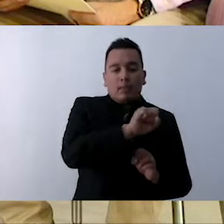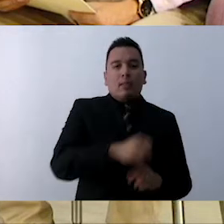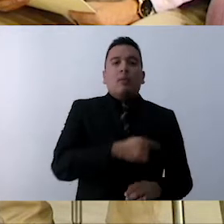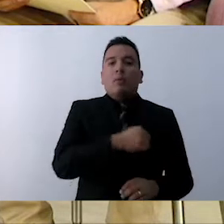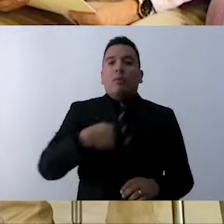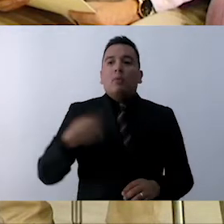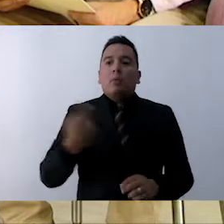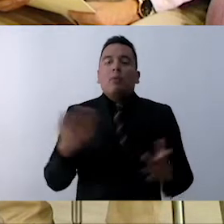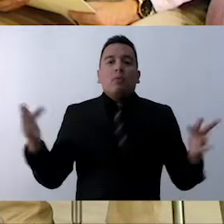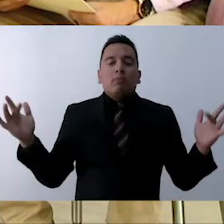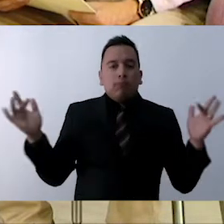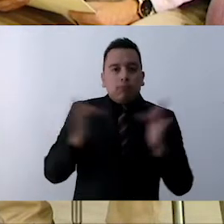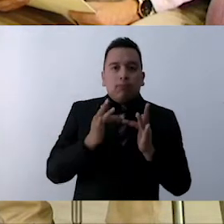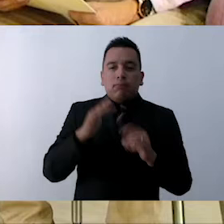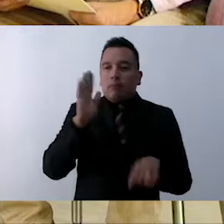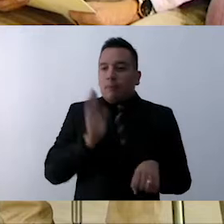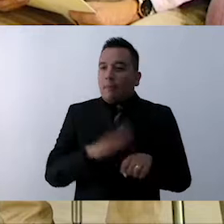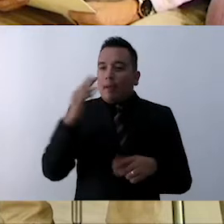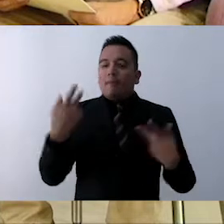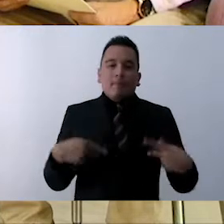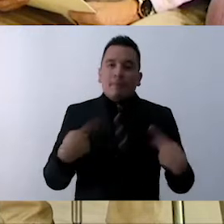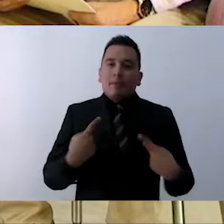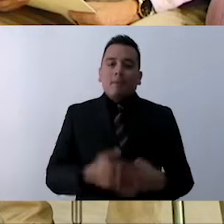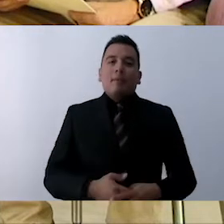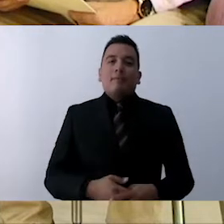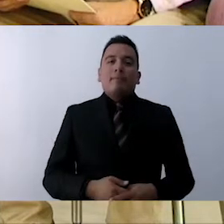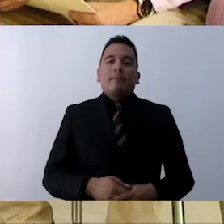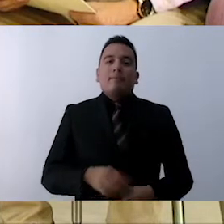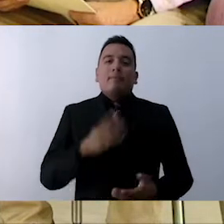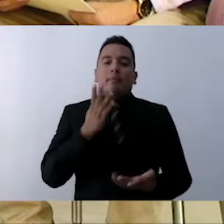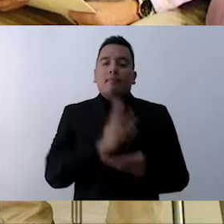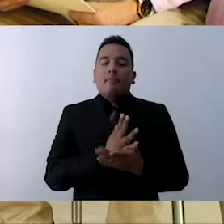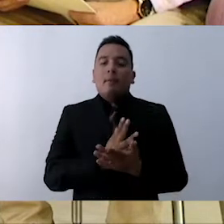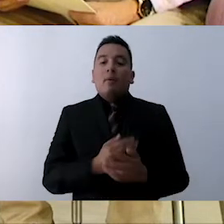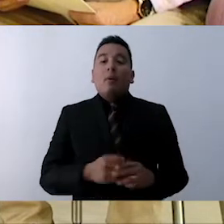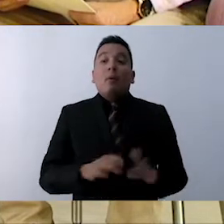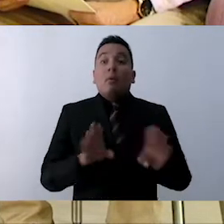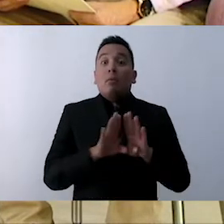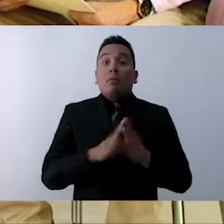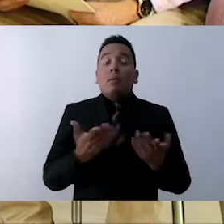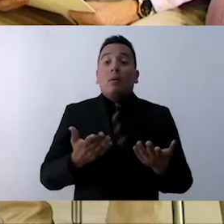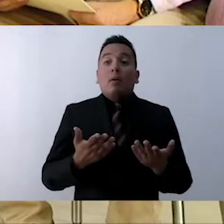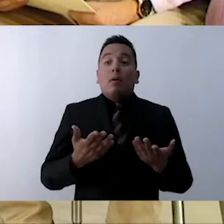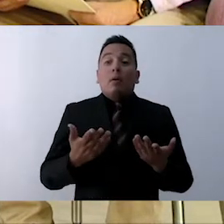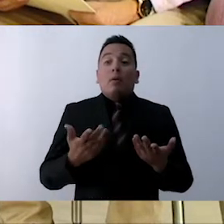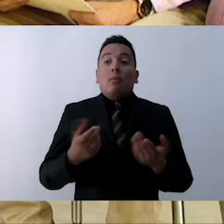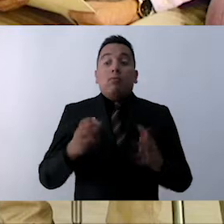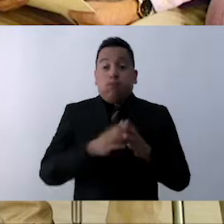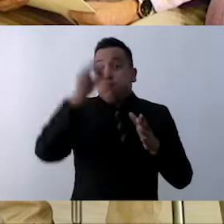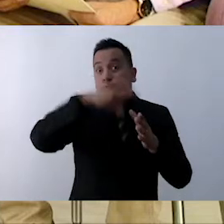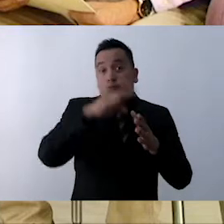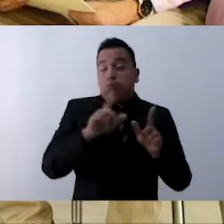como OPLES tenemos que vincularnos más con la ciudadanía, no solo a través